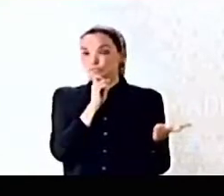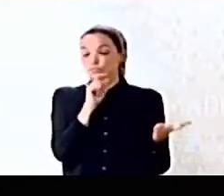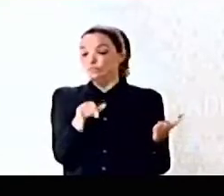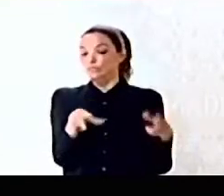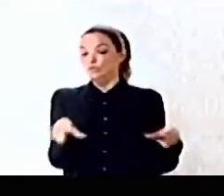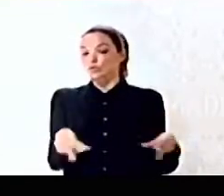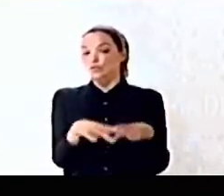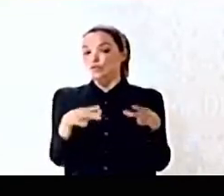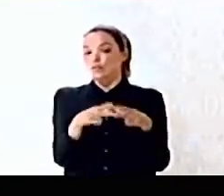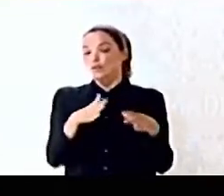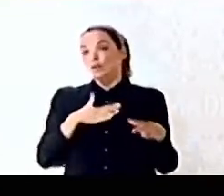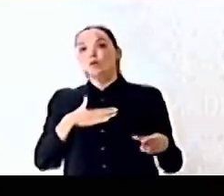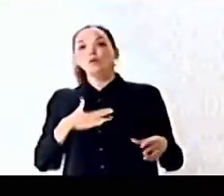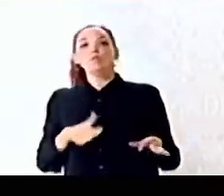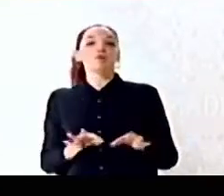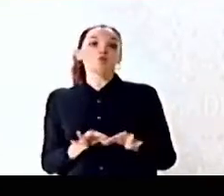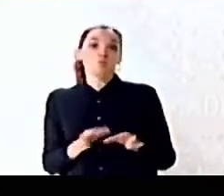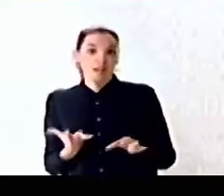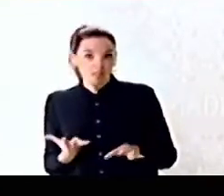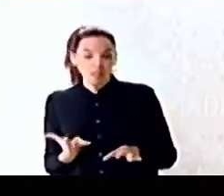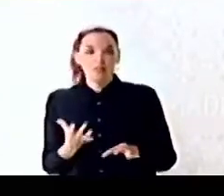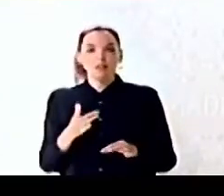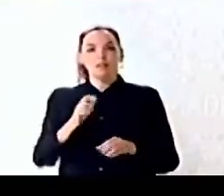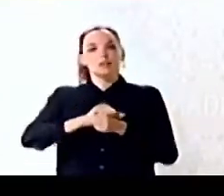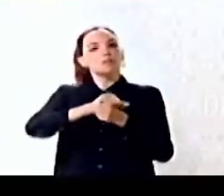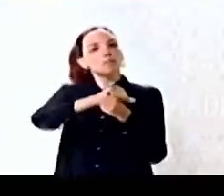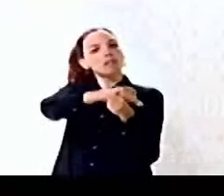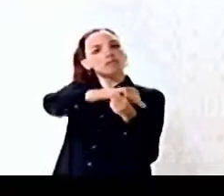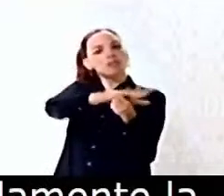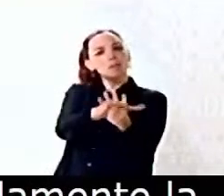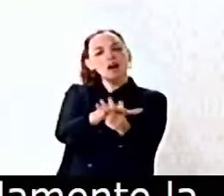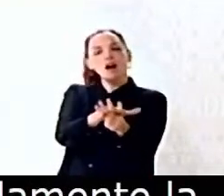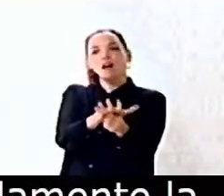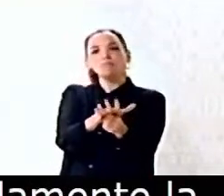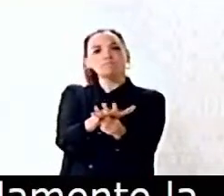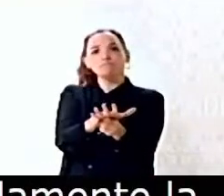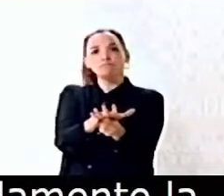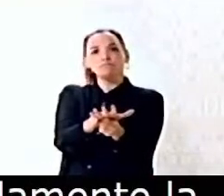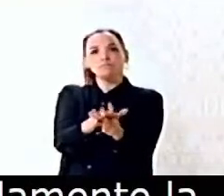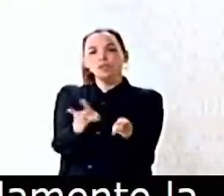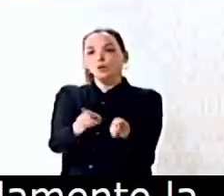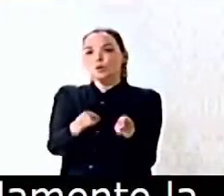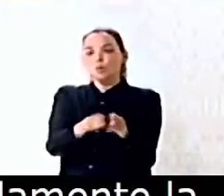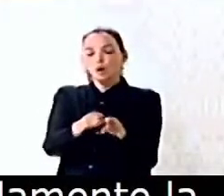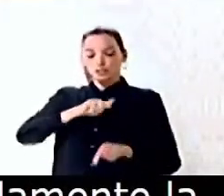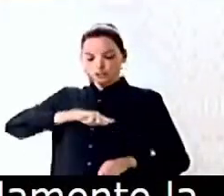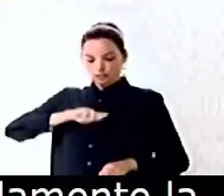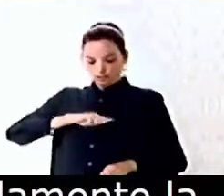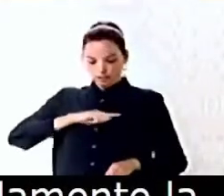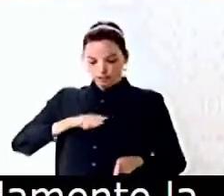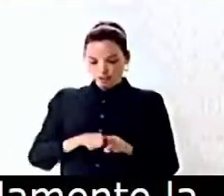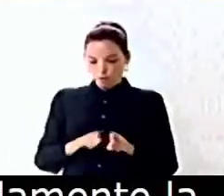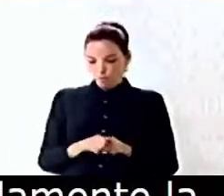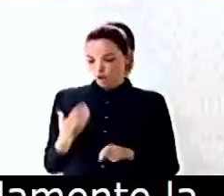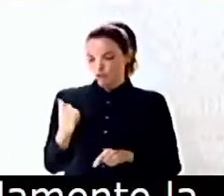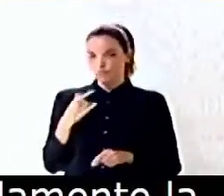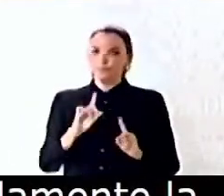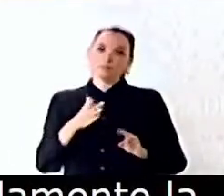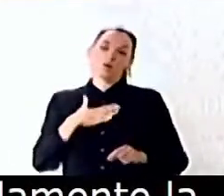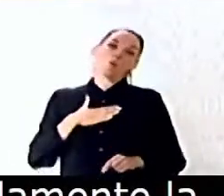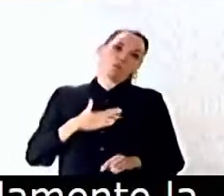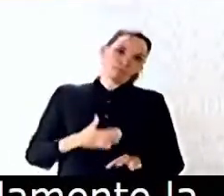donde, afortunadamente, la pandemia ya no se vive con la misma intensidad que se vivía. Digo afortunadamente